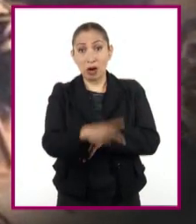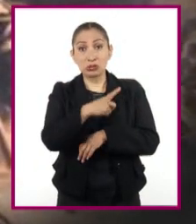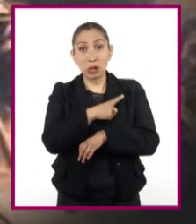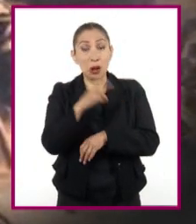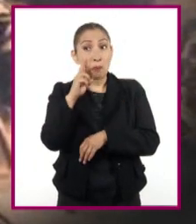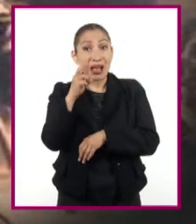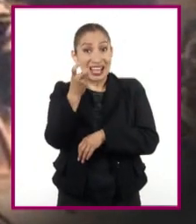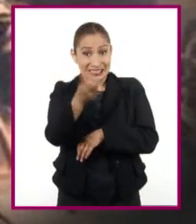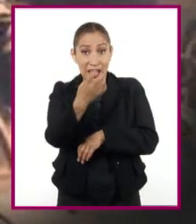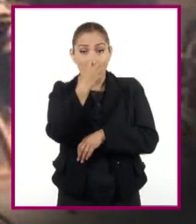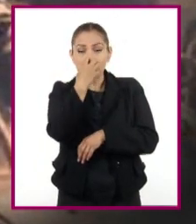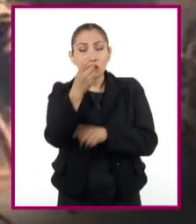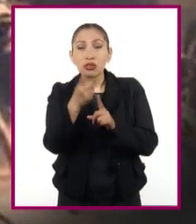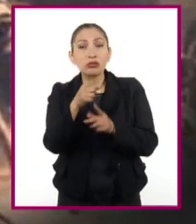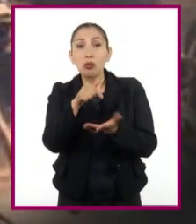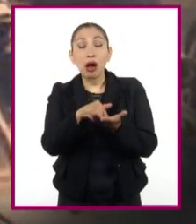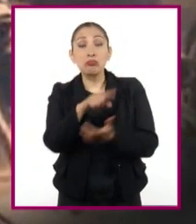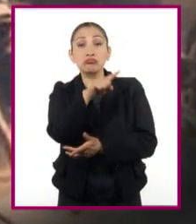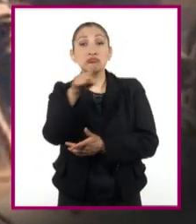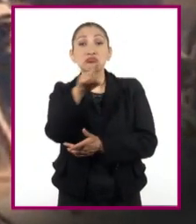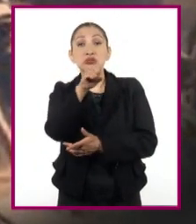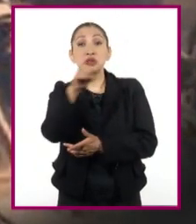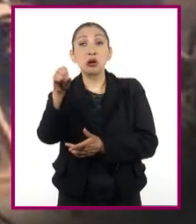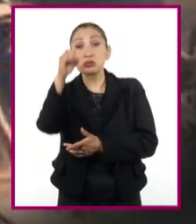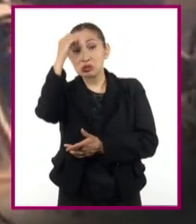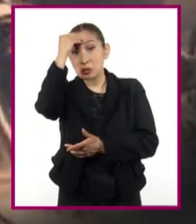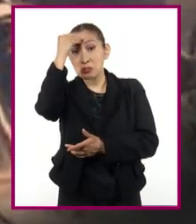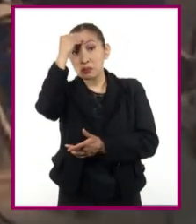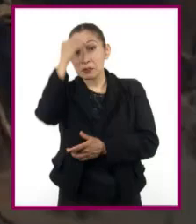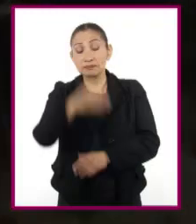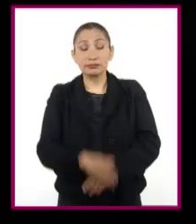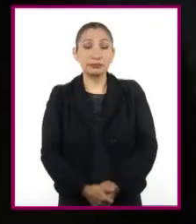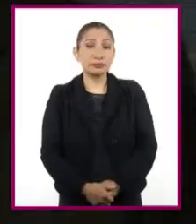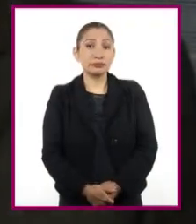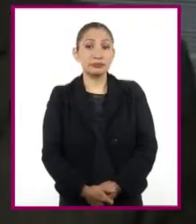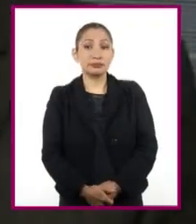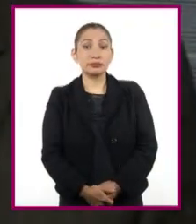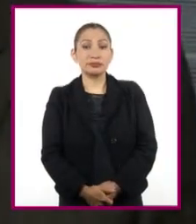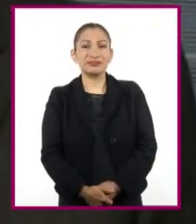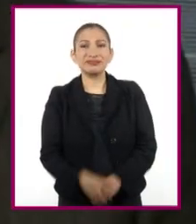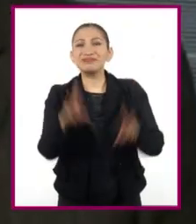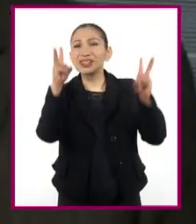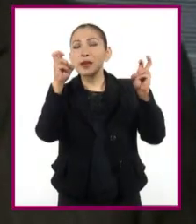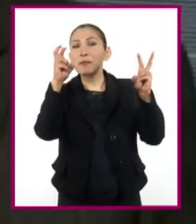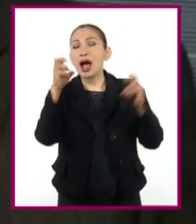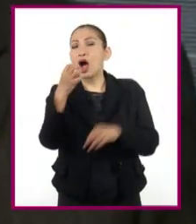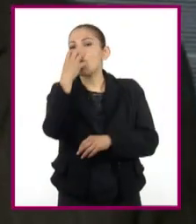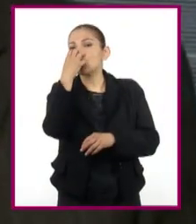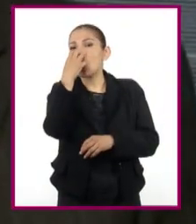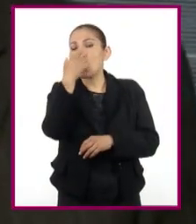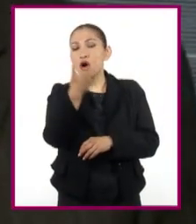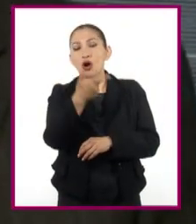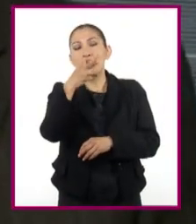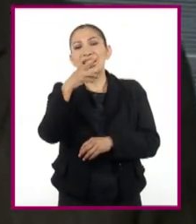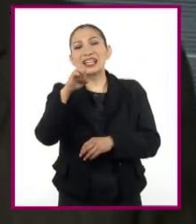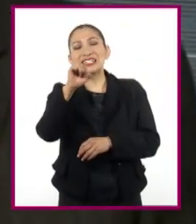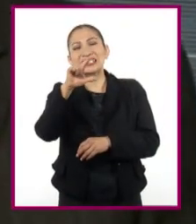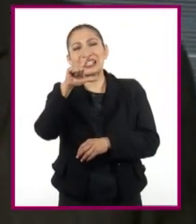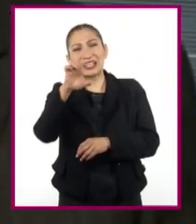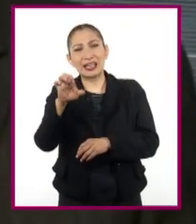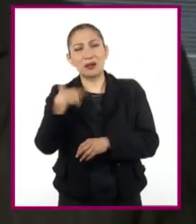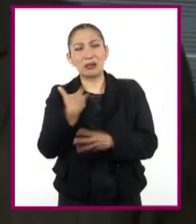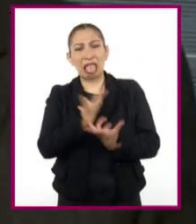es posible ver a estos osos en el zoológico de Chapultepec. El tema del oso grizzly es como uno de esos temas